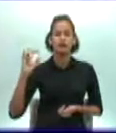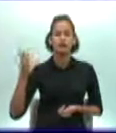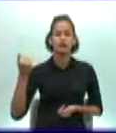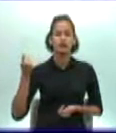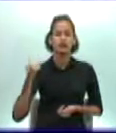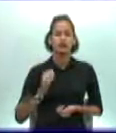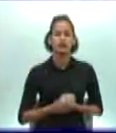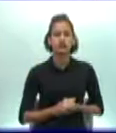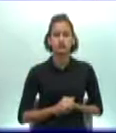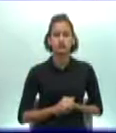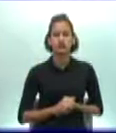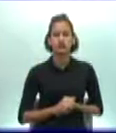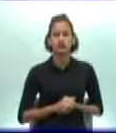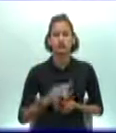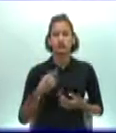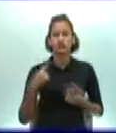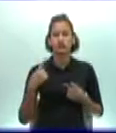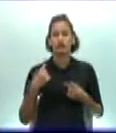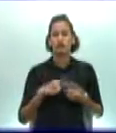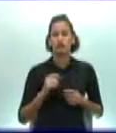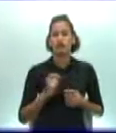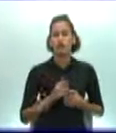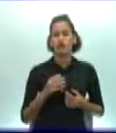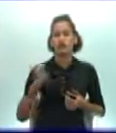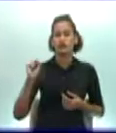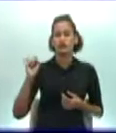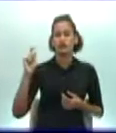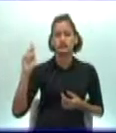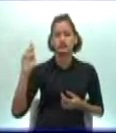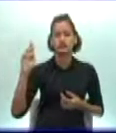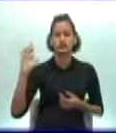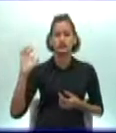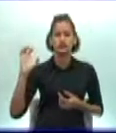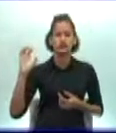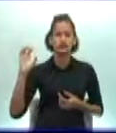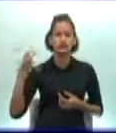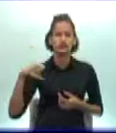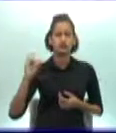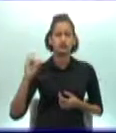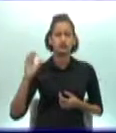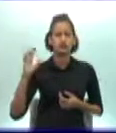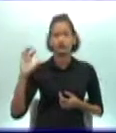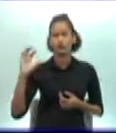de ancho, separa a estos dos países.